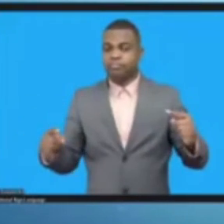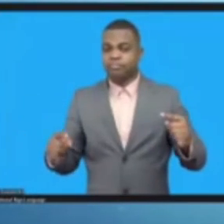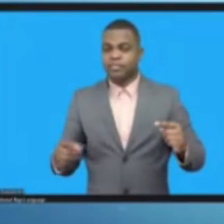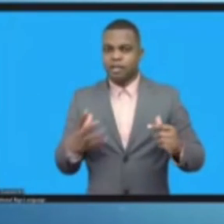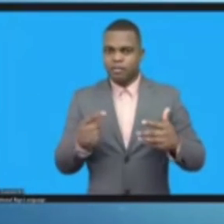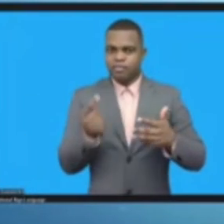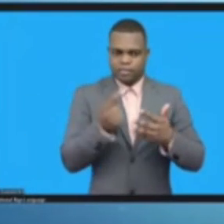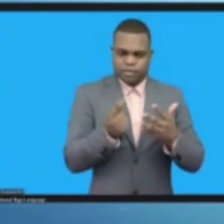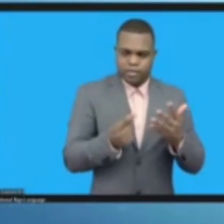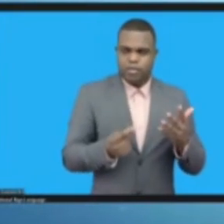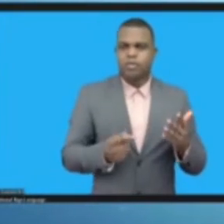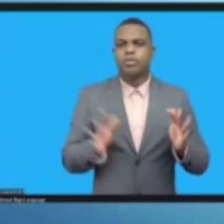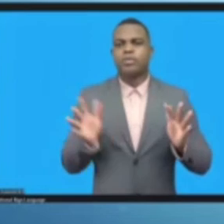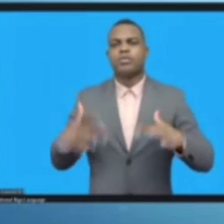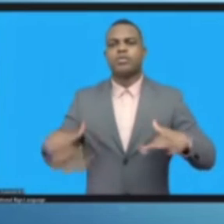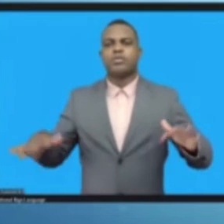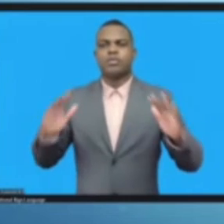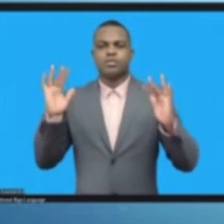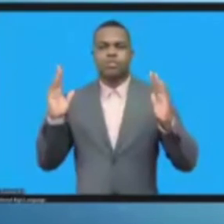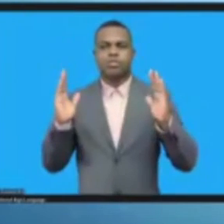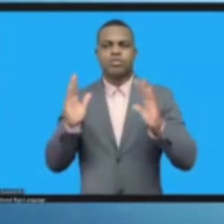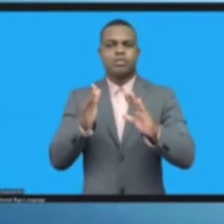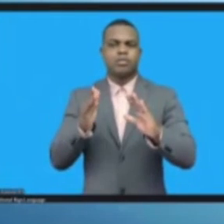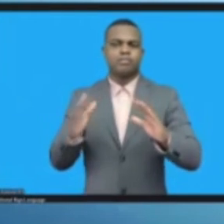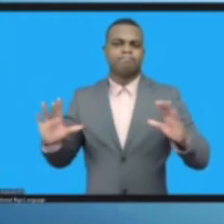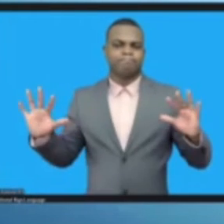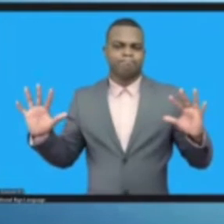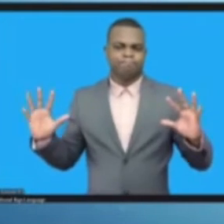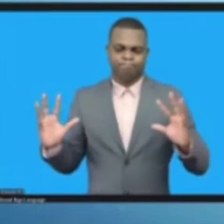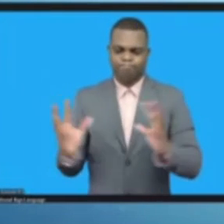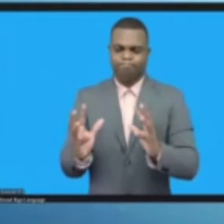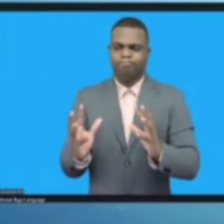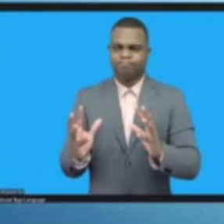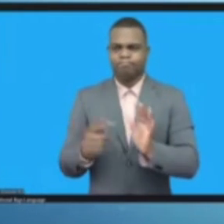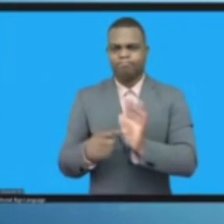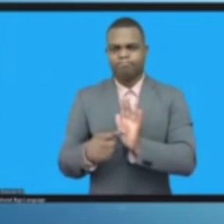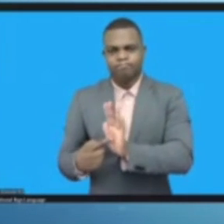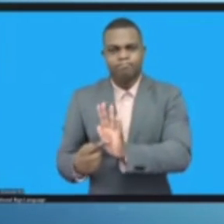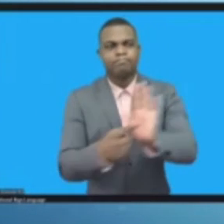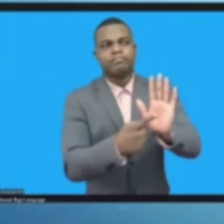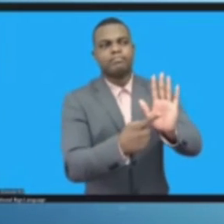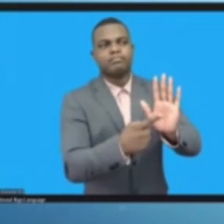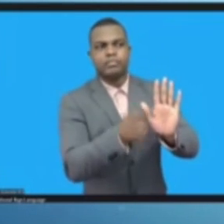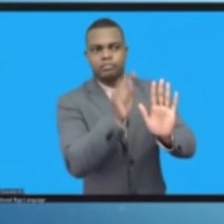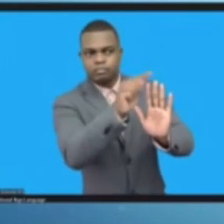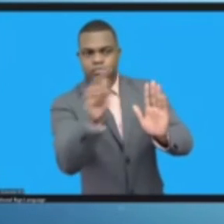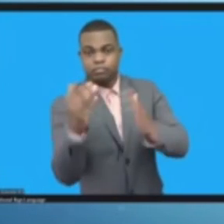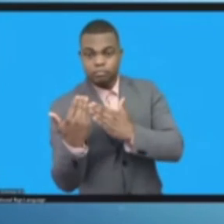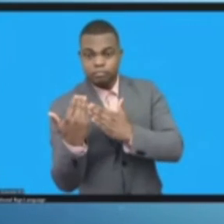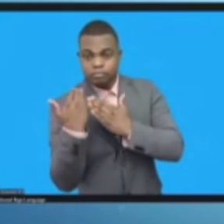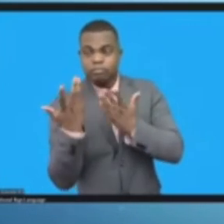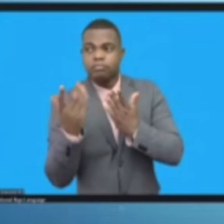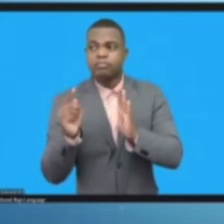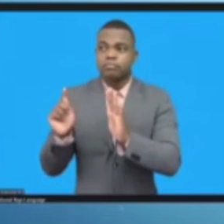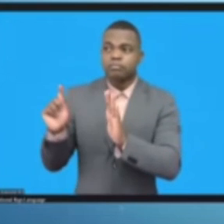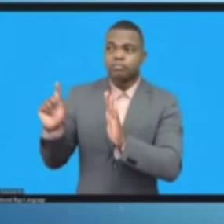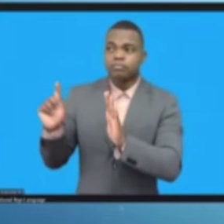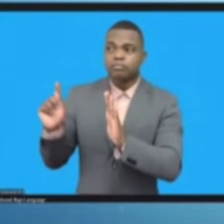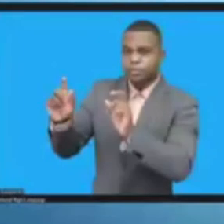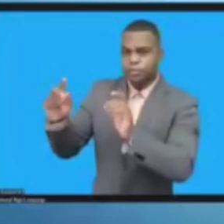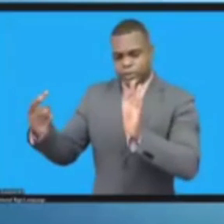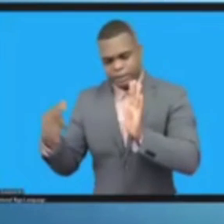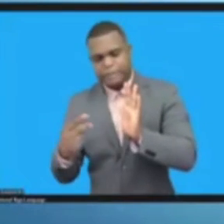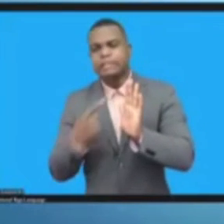emergentes y traer a la atención de los organismos correspondientes si su público todos estos temas debemos